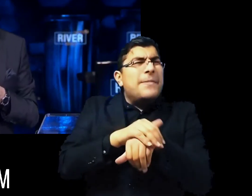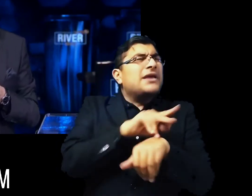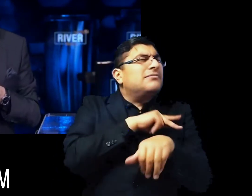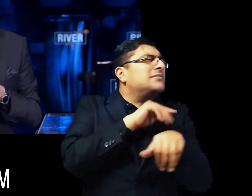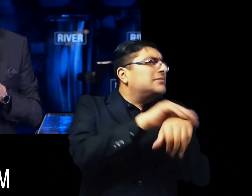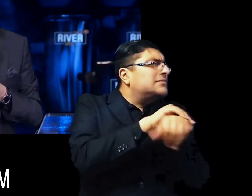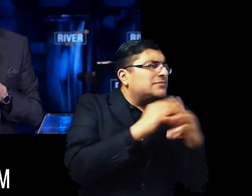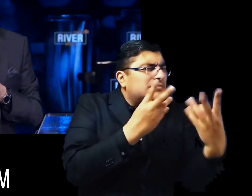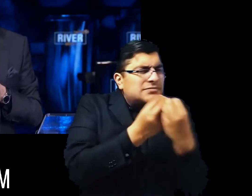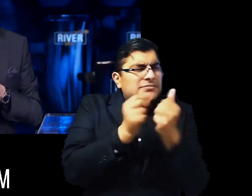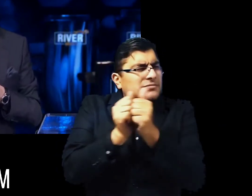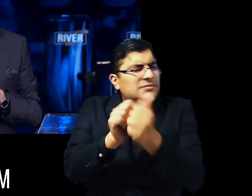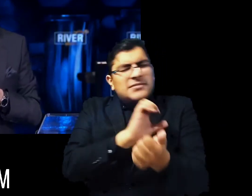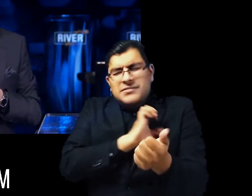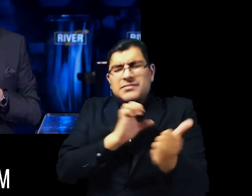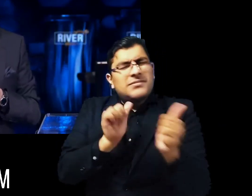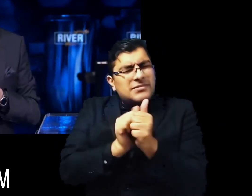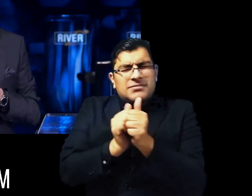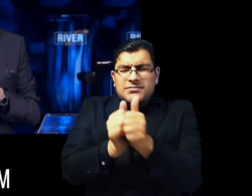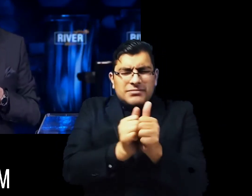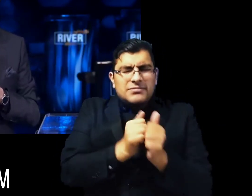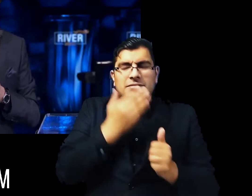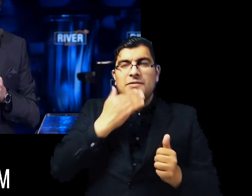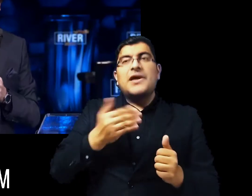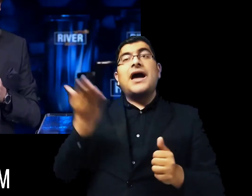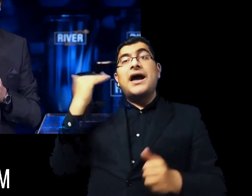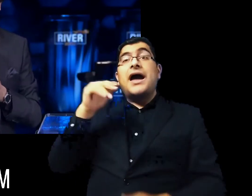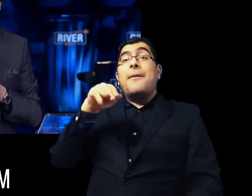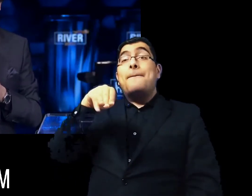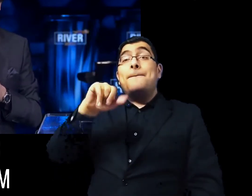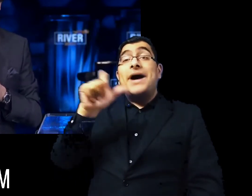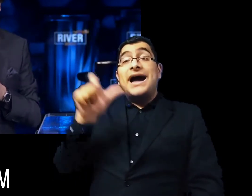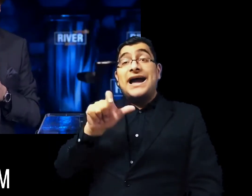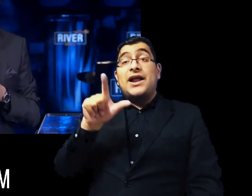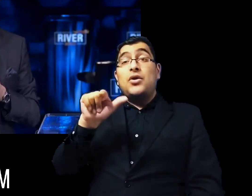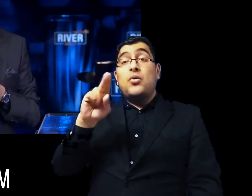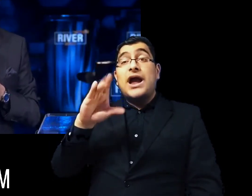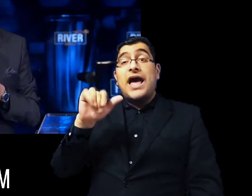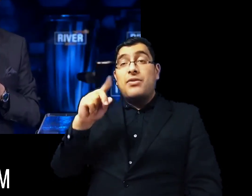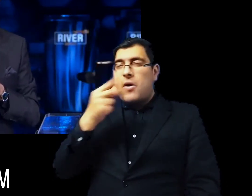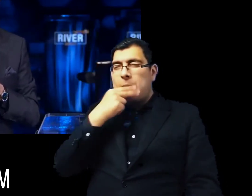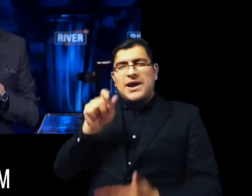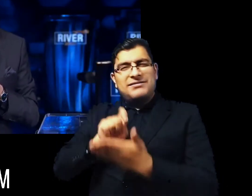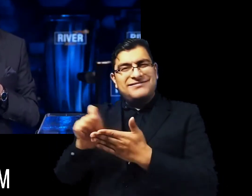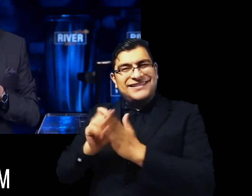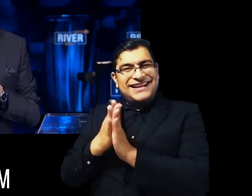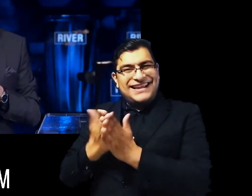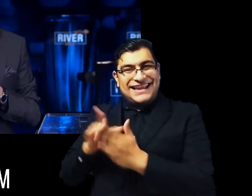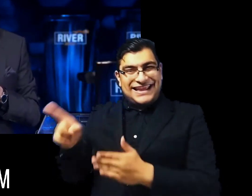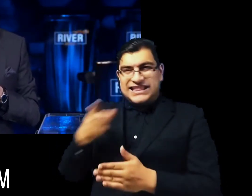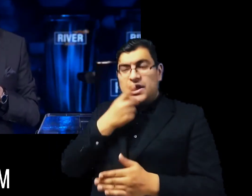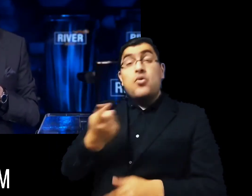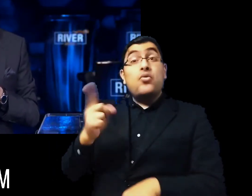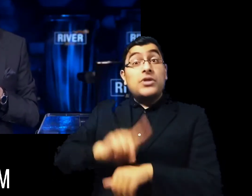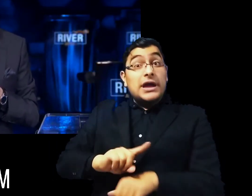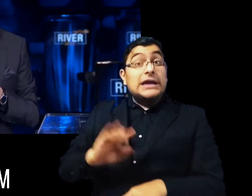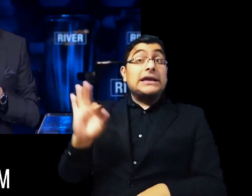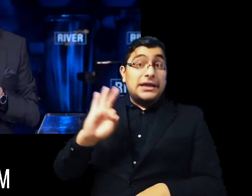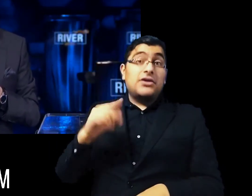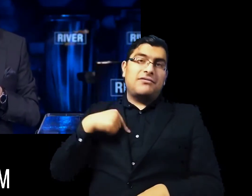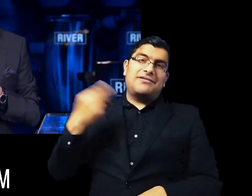amigos. Y como dijo alguna vez Max Lucado, algún día puede que yo también necesite